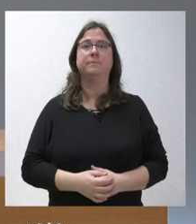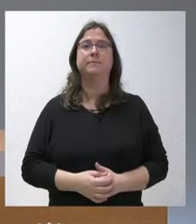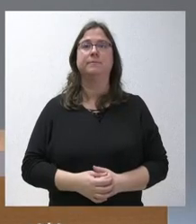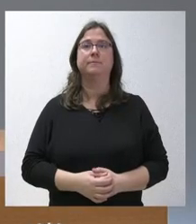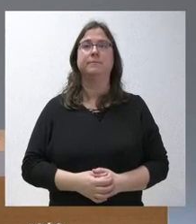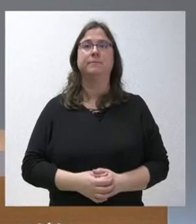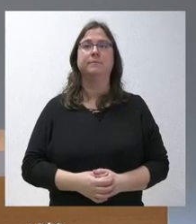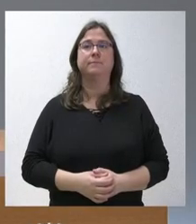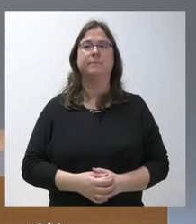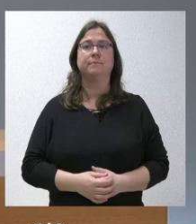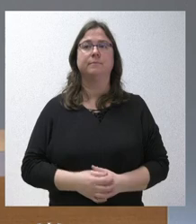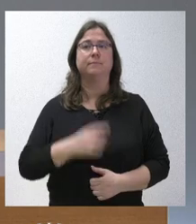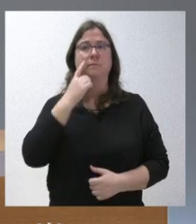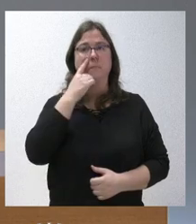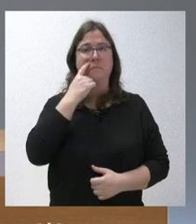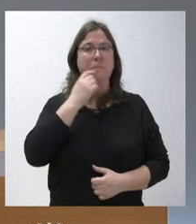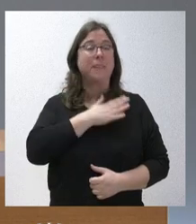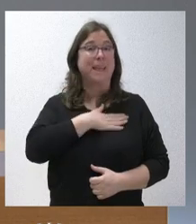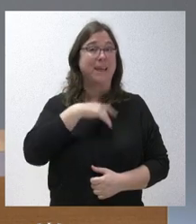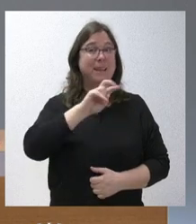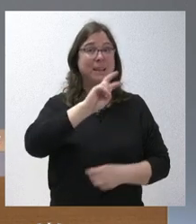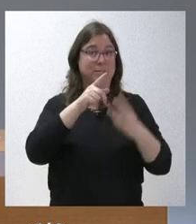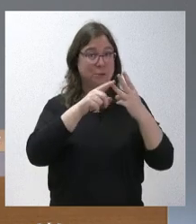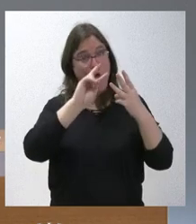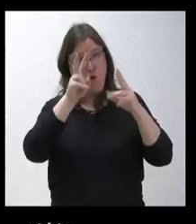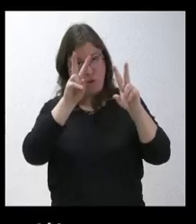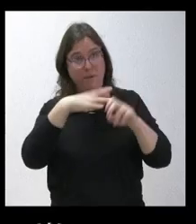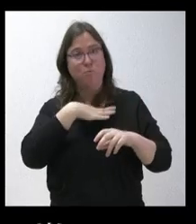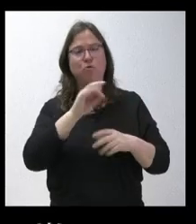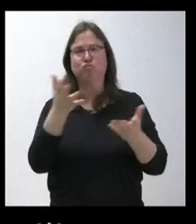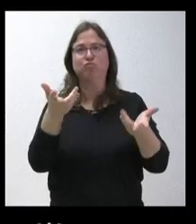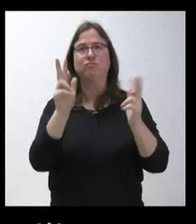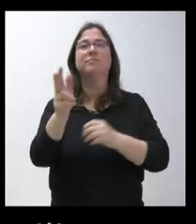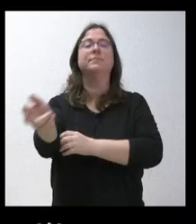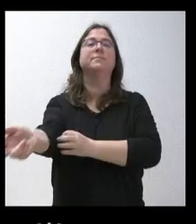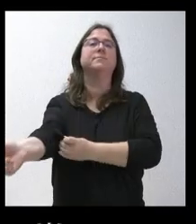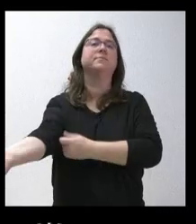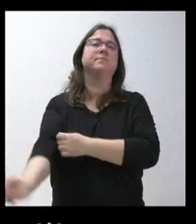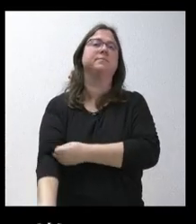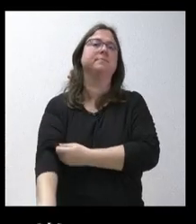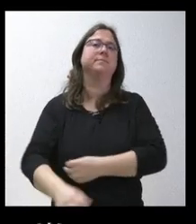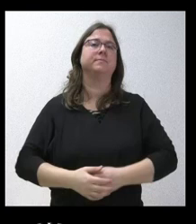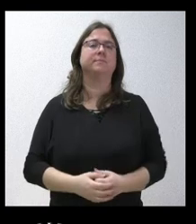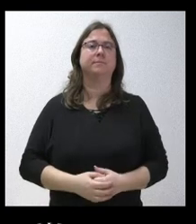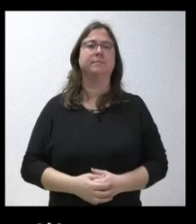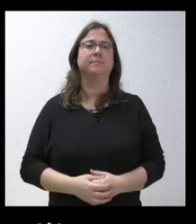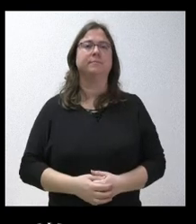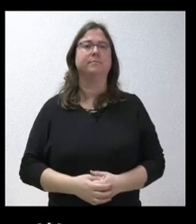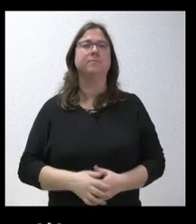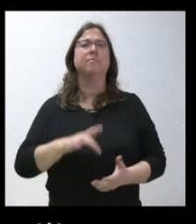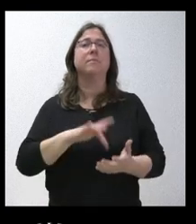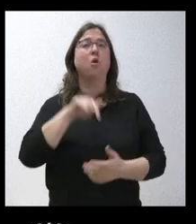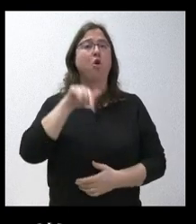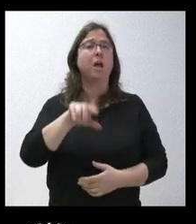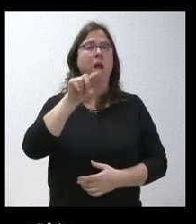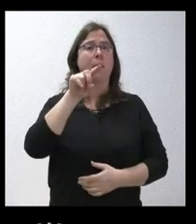fundación quería preguntar otras cuestiones y posible sí naturalmente Sí a las 12 del mediodía de hoy